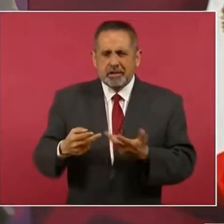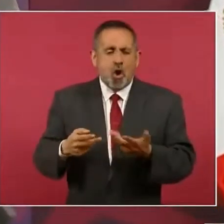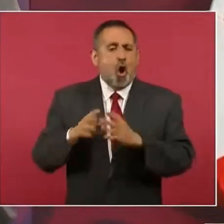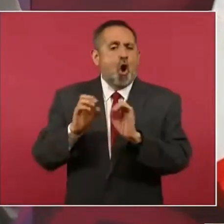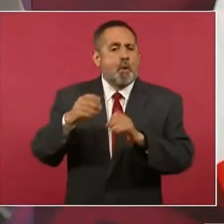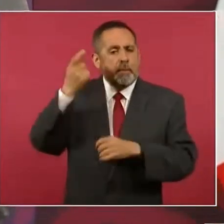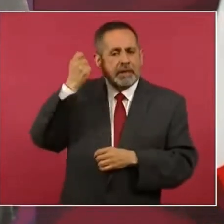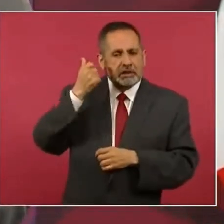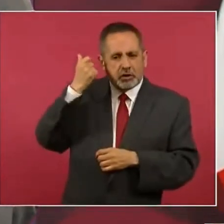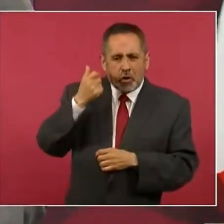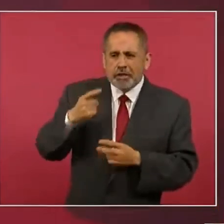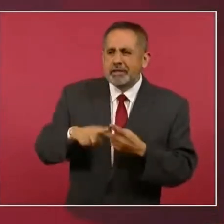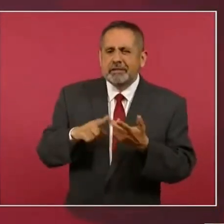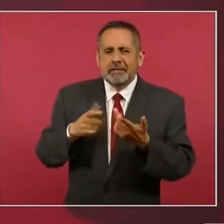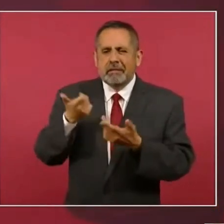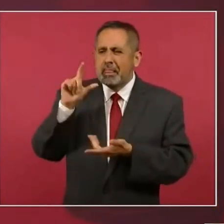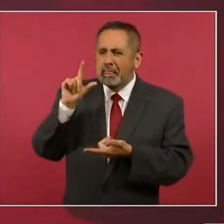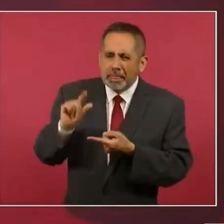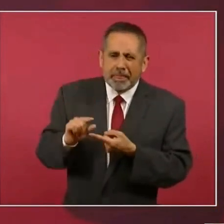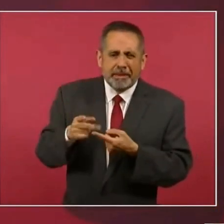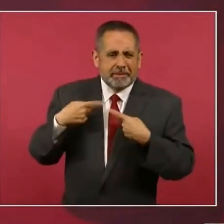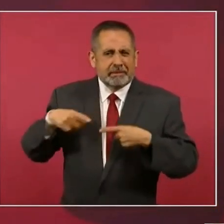pensiones de los trabajadores.